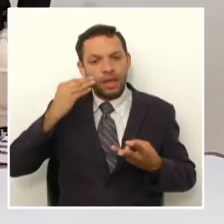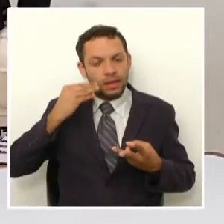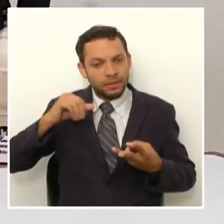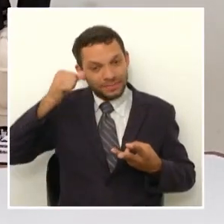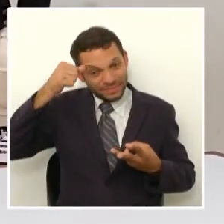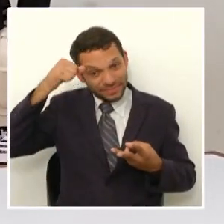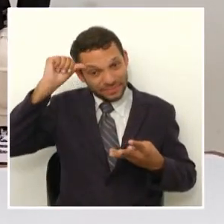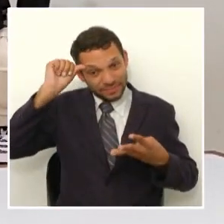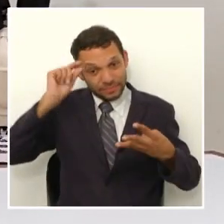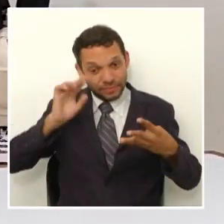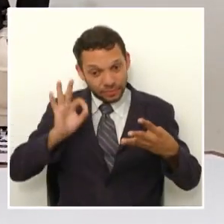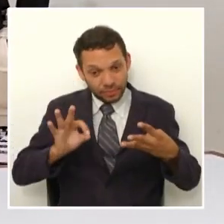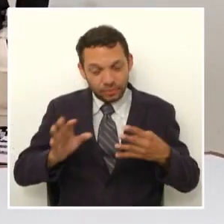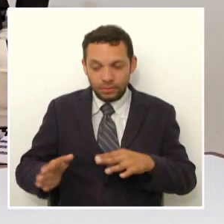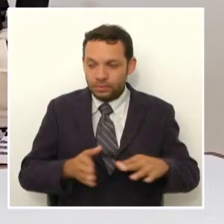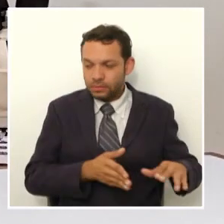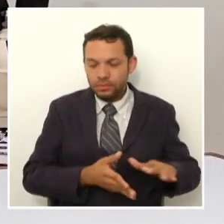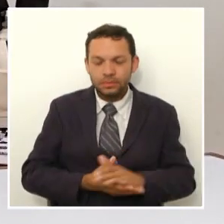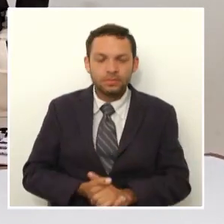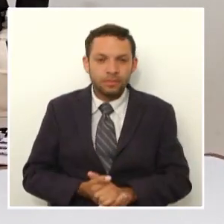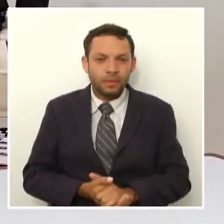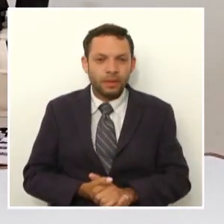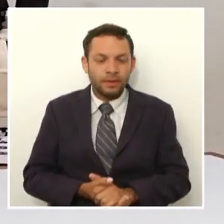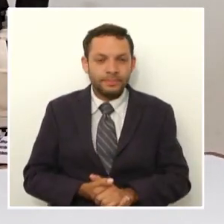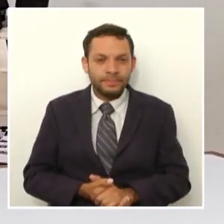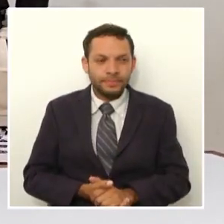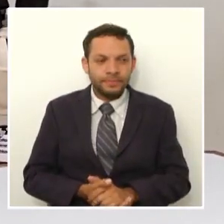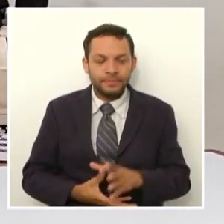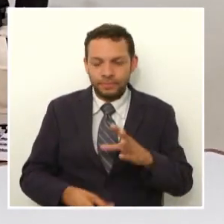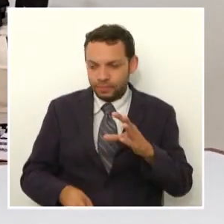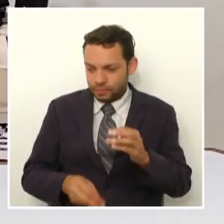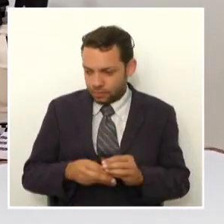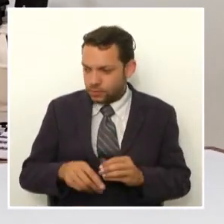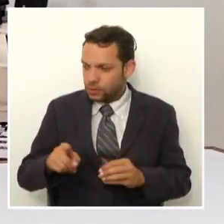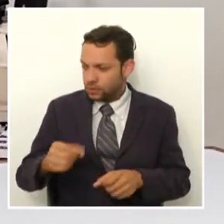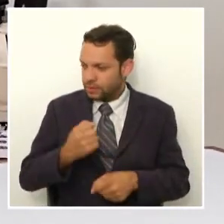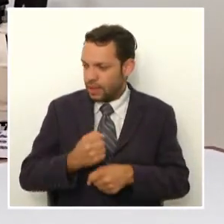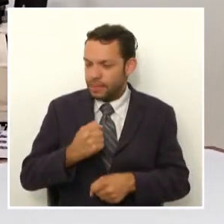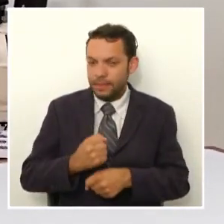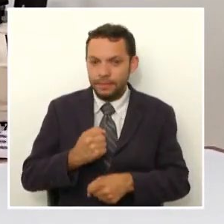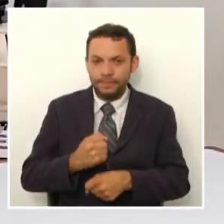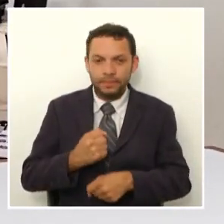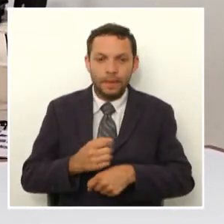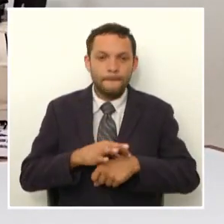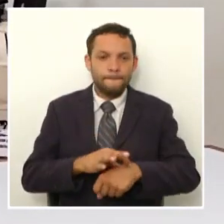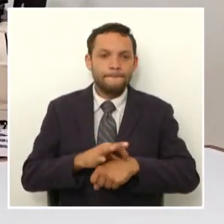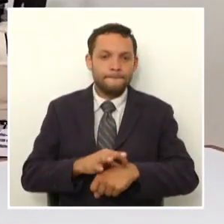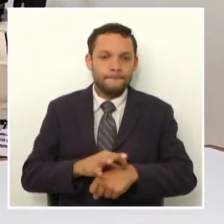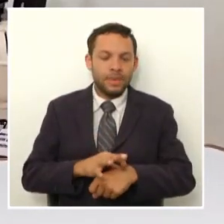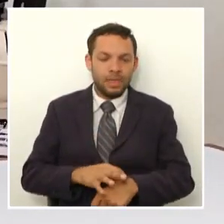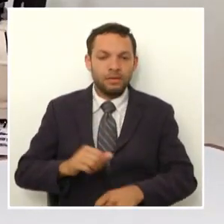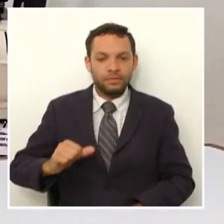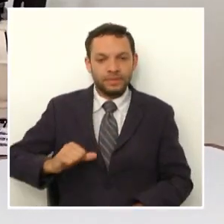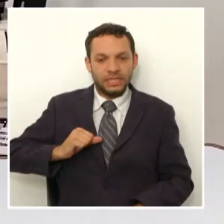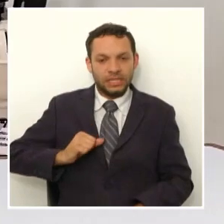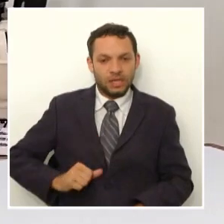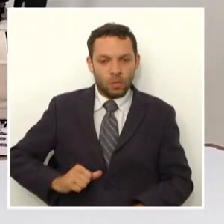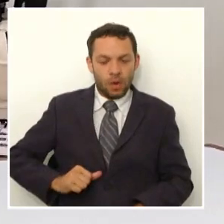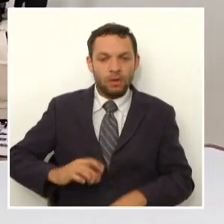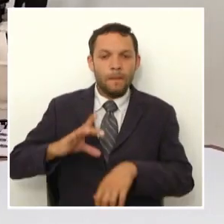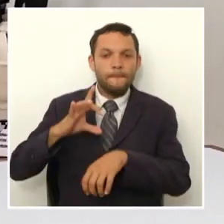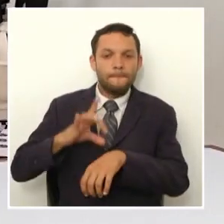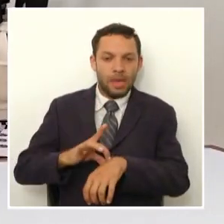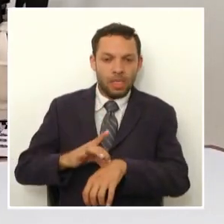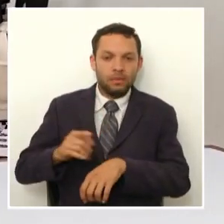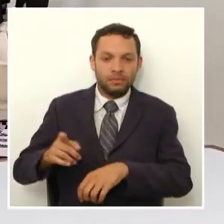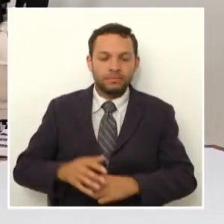Qué lindo. Bueno, resulta que usted es anestesiólogo, usted es médico, cirujano, y entonces, venga, le recibo.